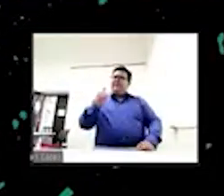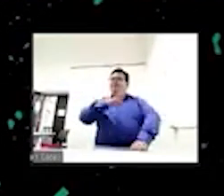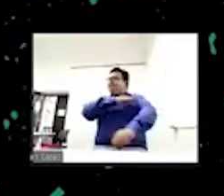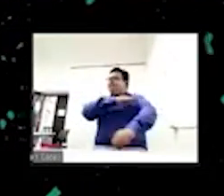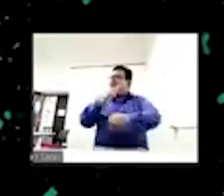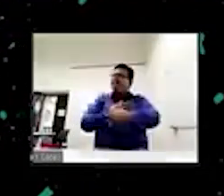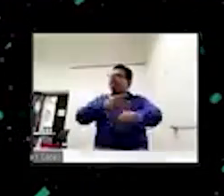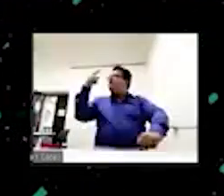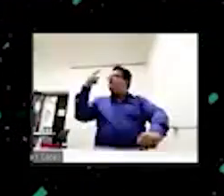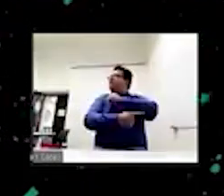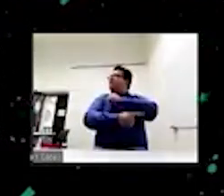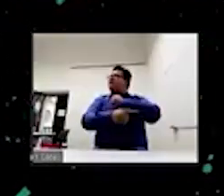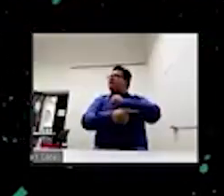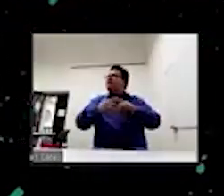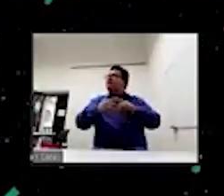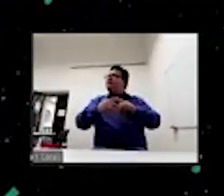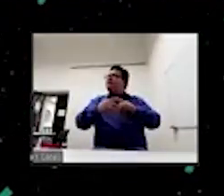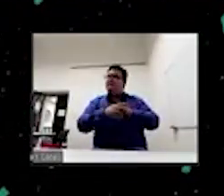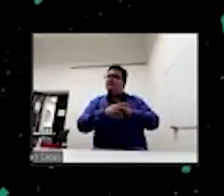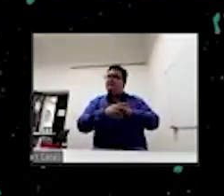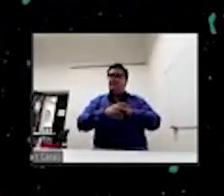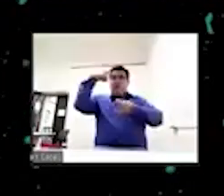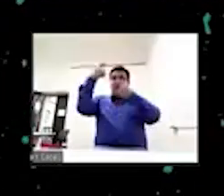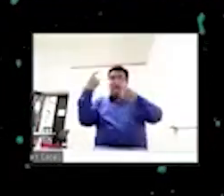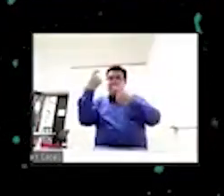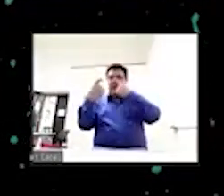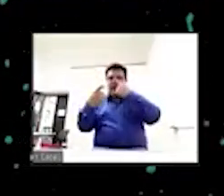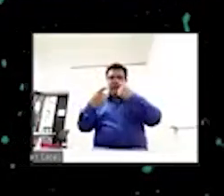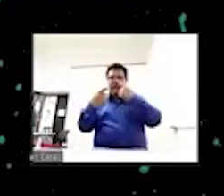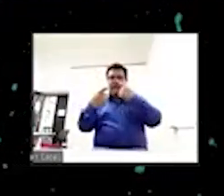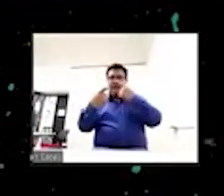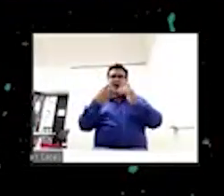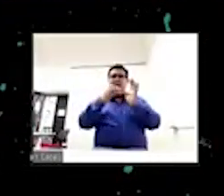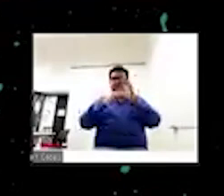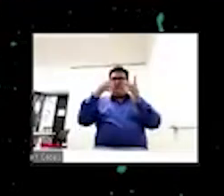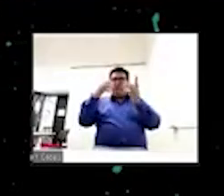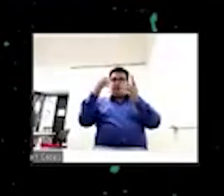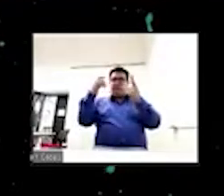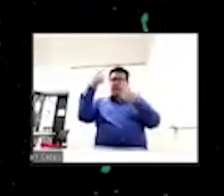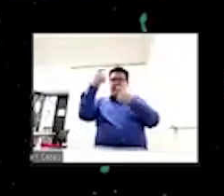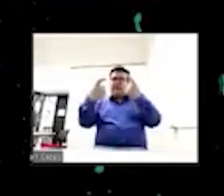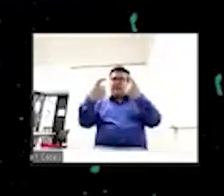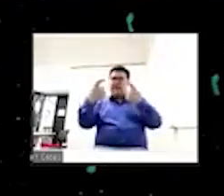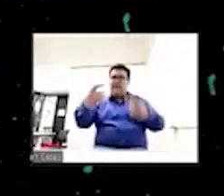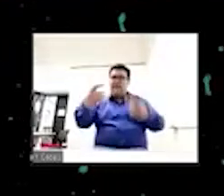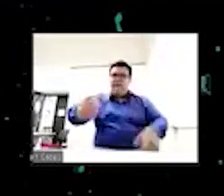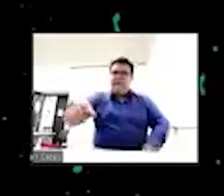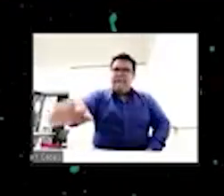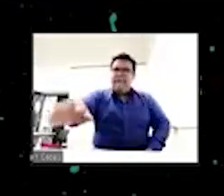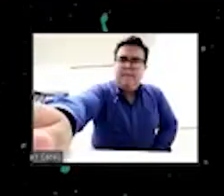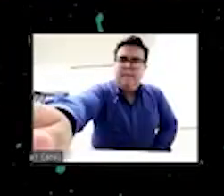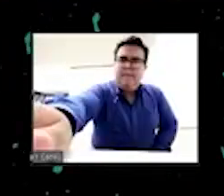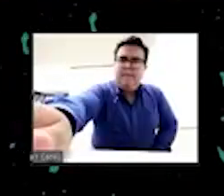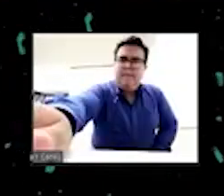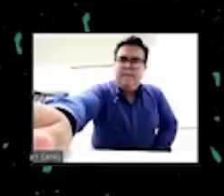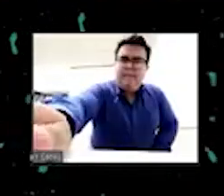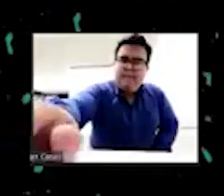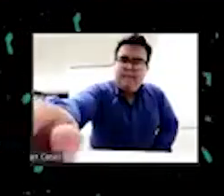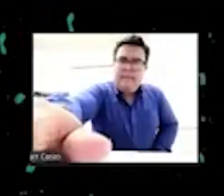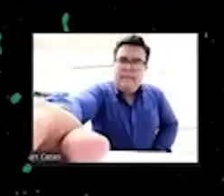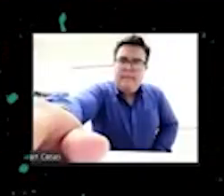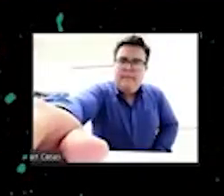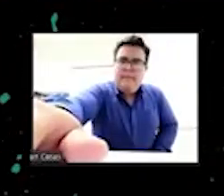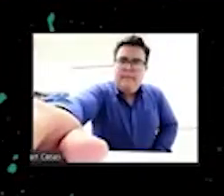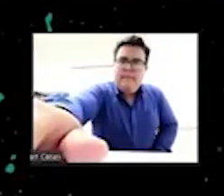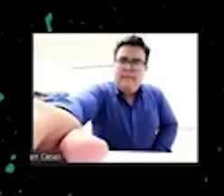de inclinaciones sencillas. Soy una mujer que cría víboras y gorriones en el escote.